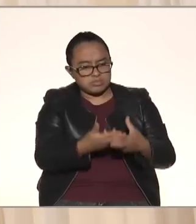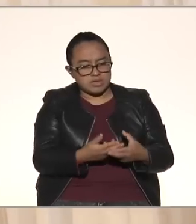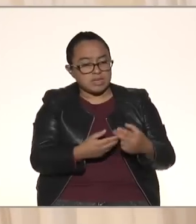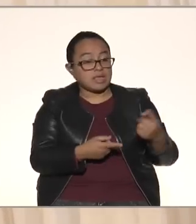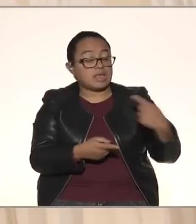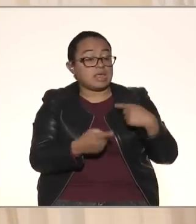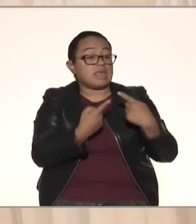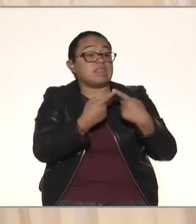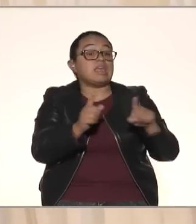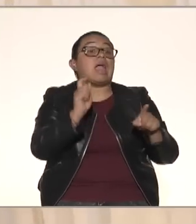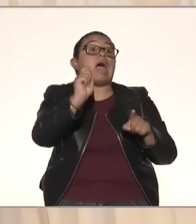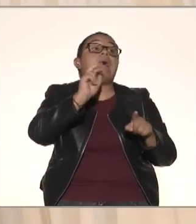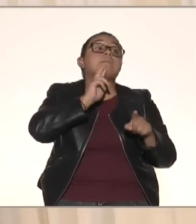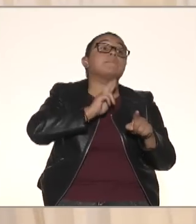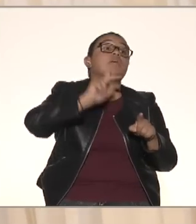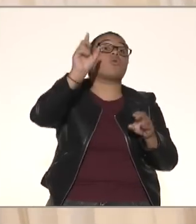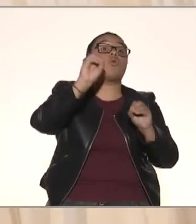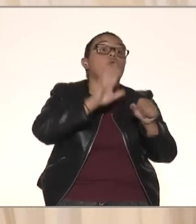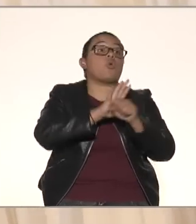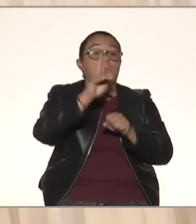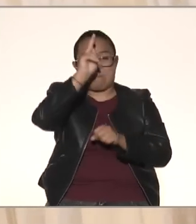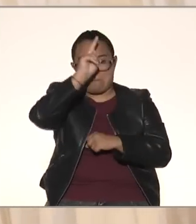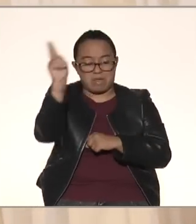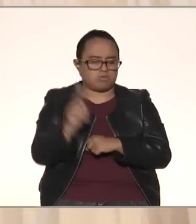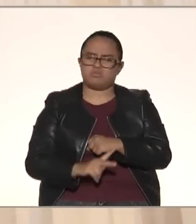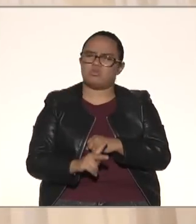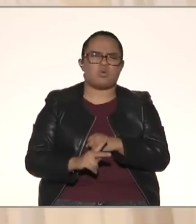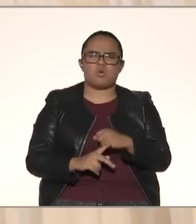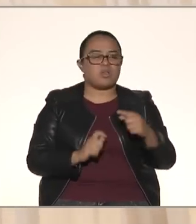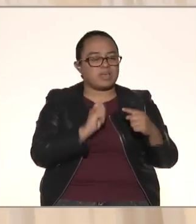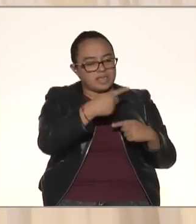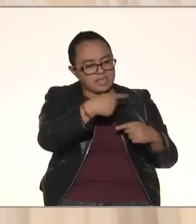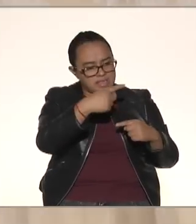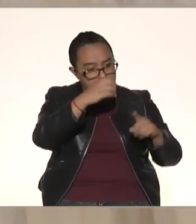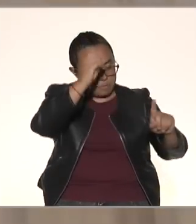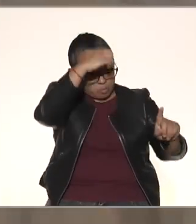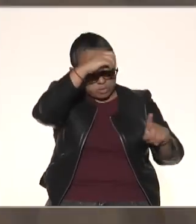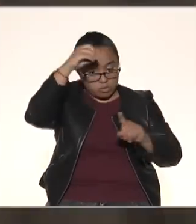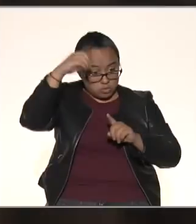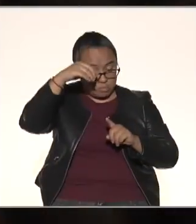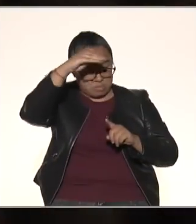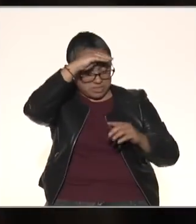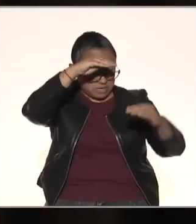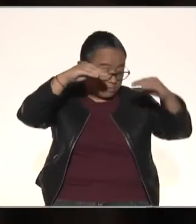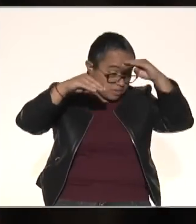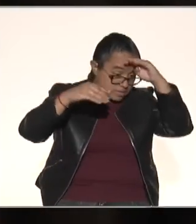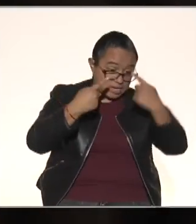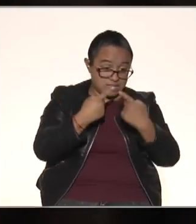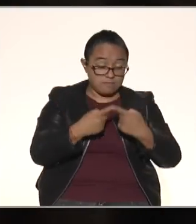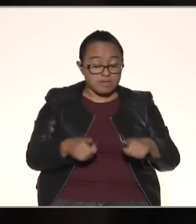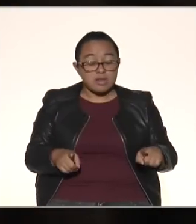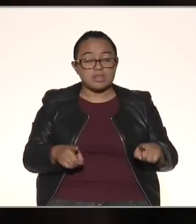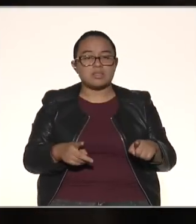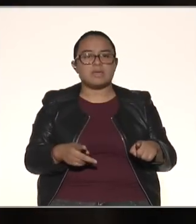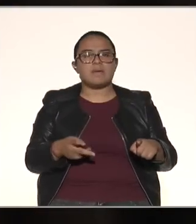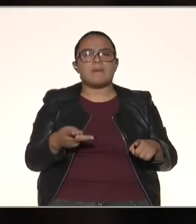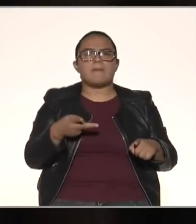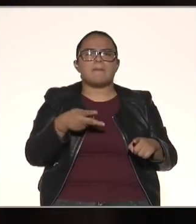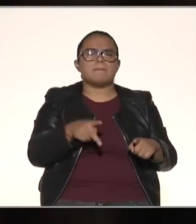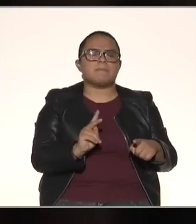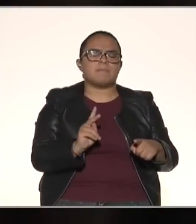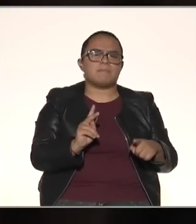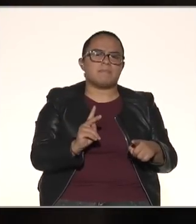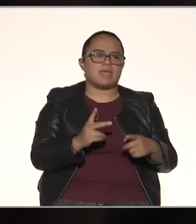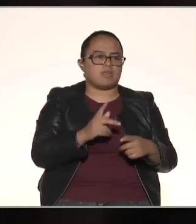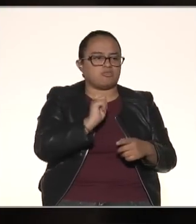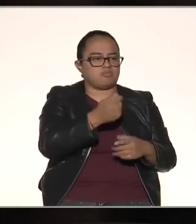son ni mejores ni peores, hay que entenderlas así, pero claro, para eso hay que tener un pensamiento crítico profundo, bien establecido, y darnos cuenta de